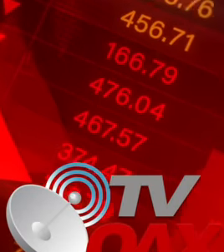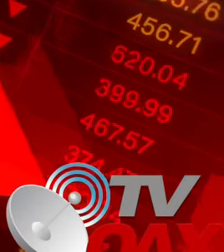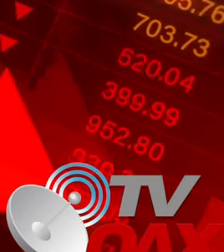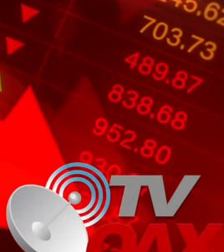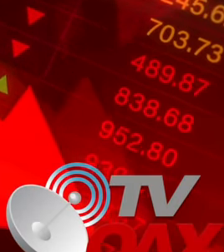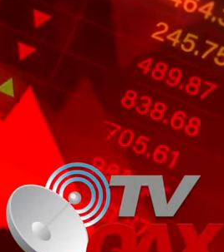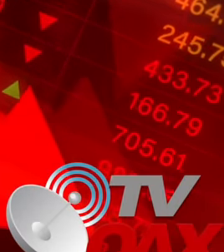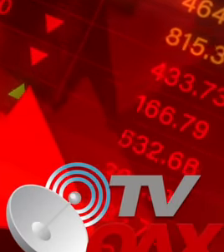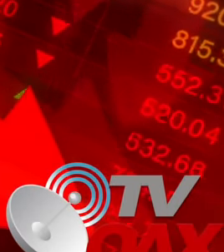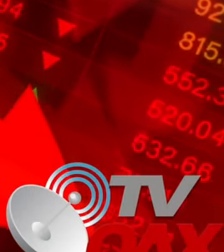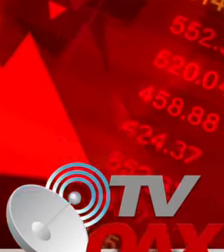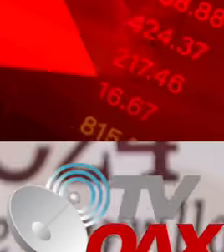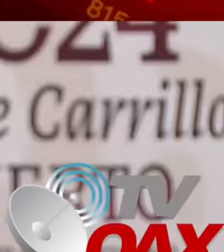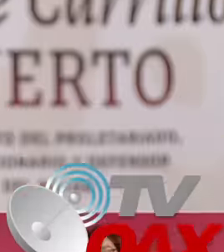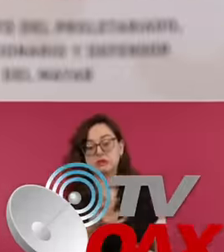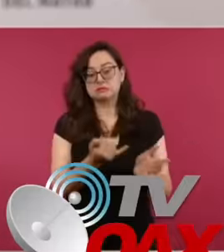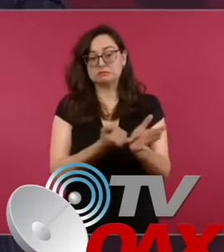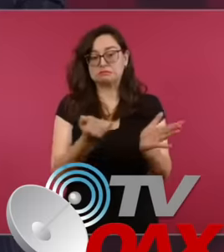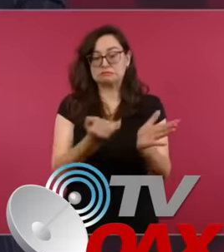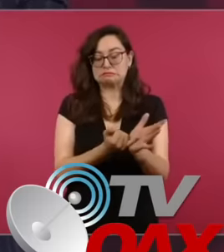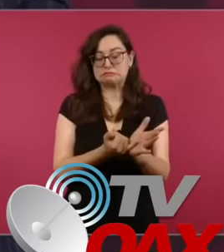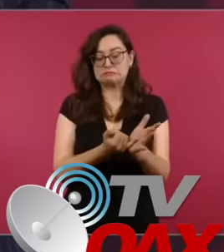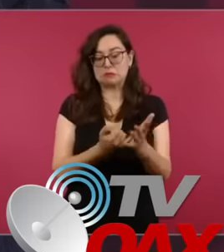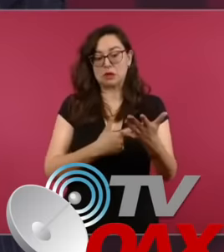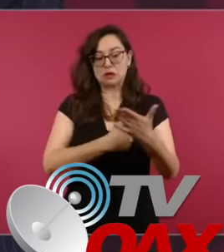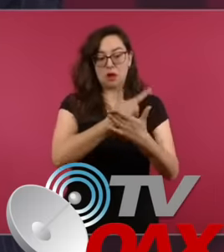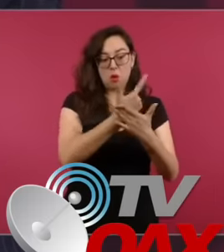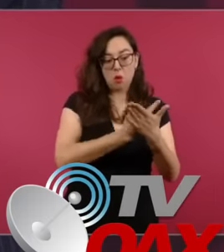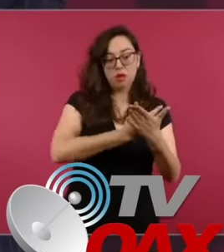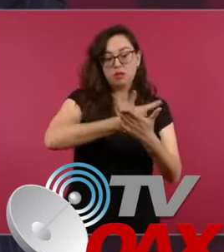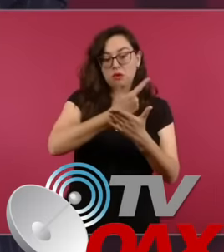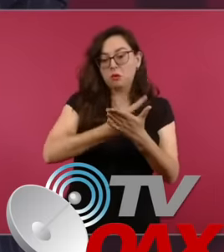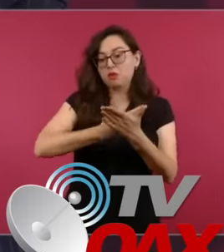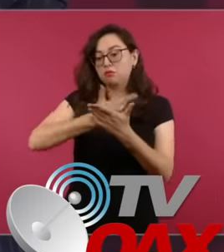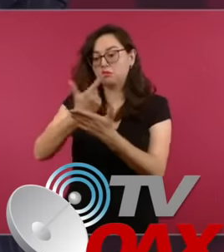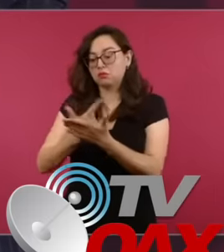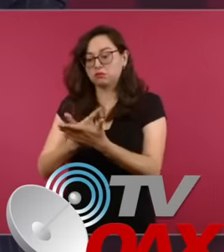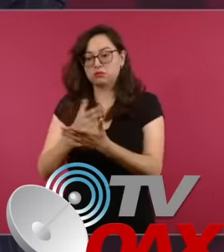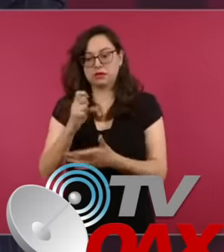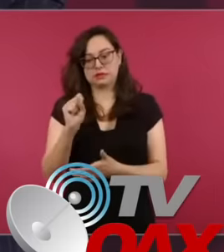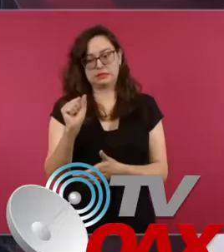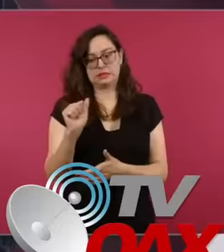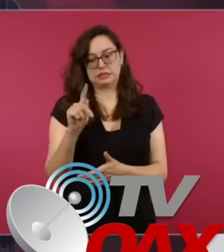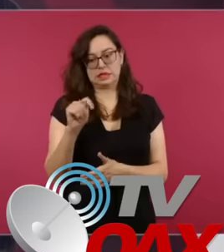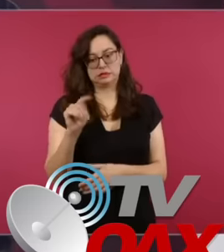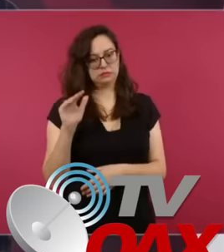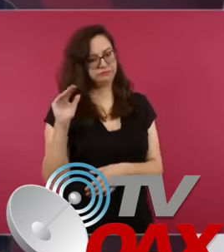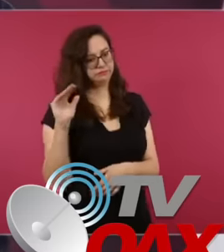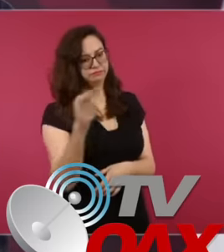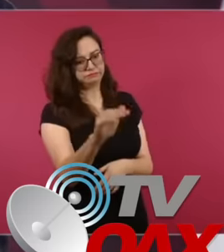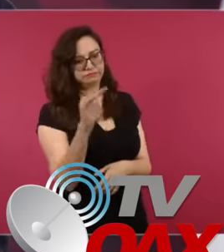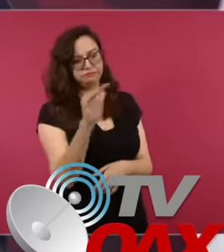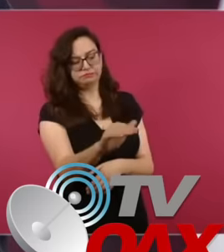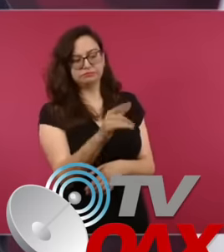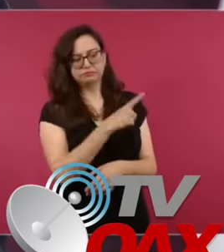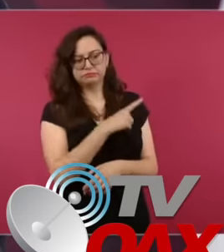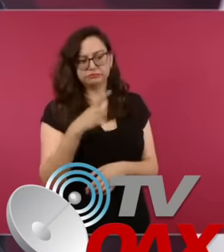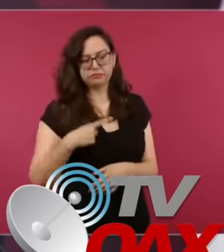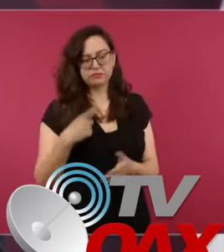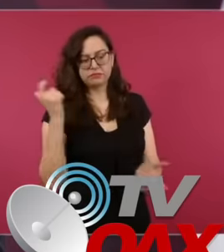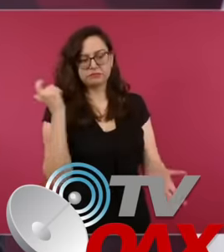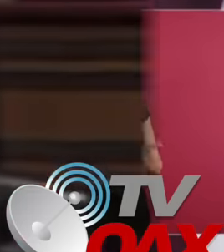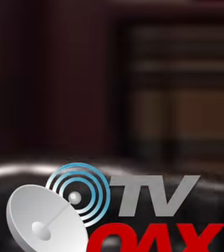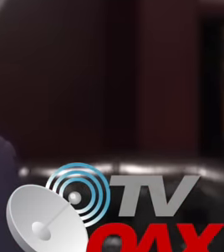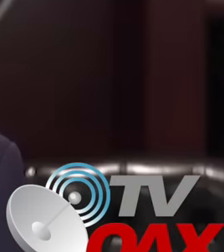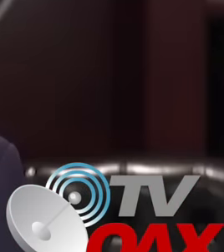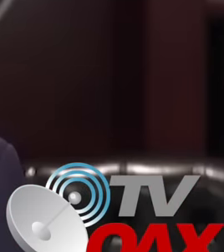anteriores. A través de las mañaneras, el presidente de México ha mencionado en repetidas ocasiones